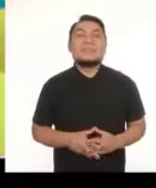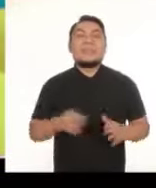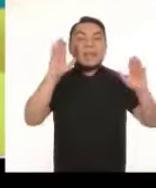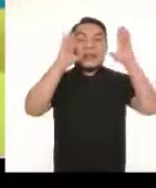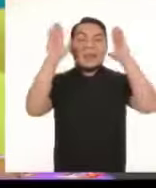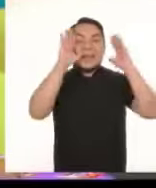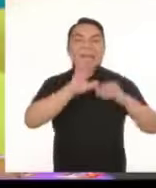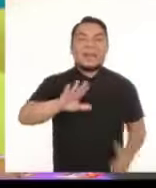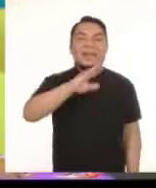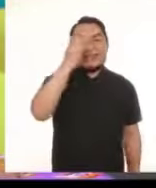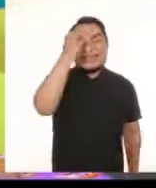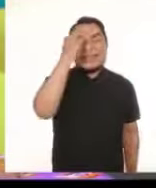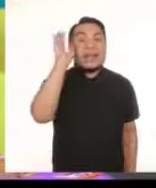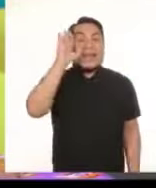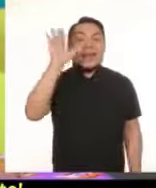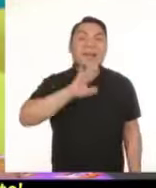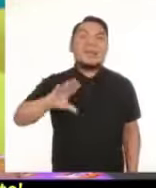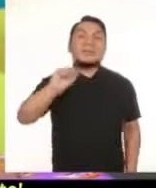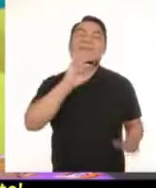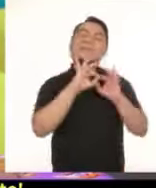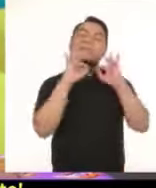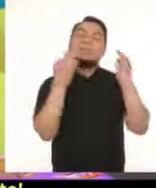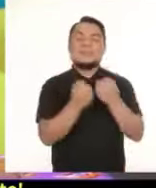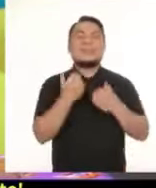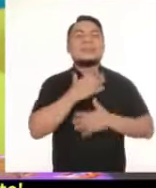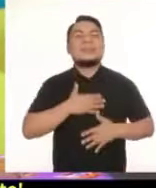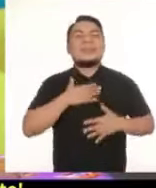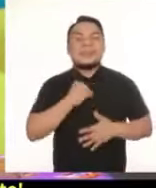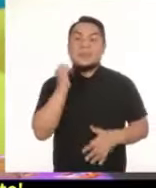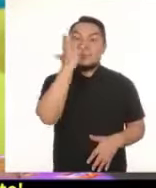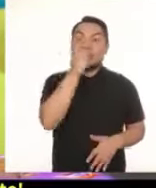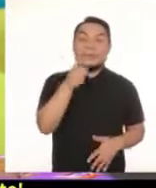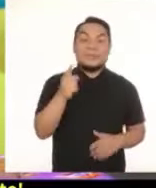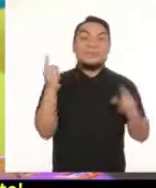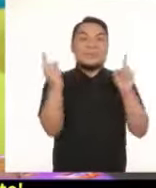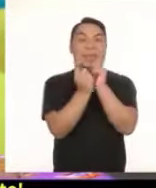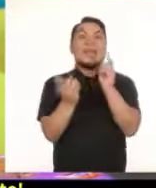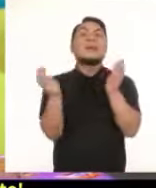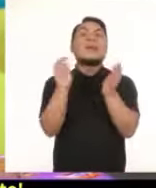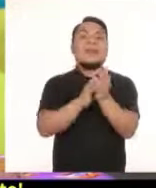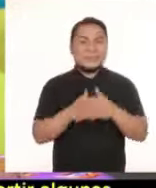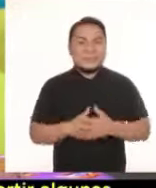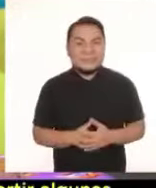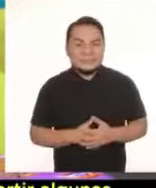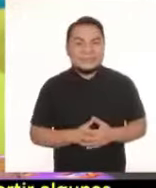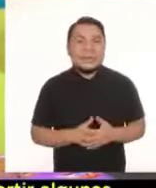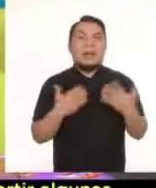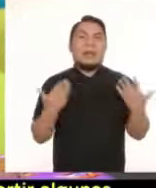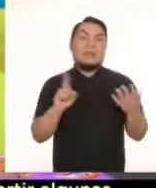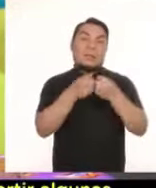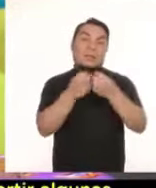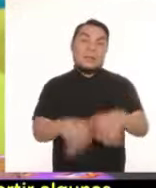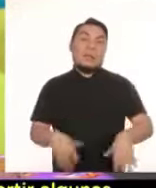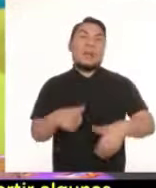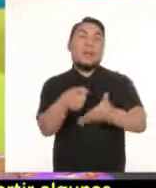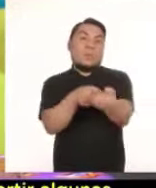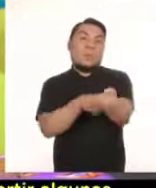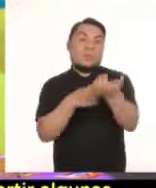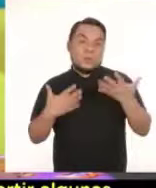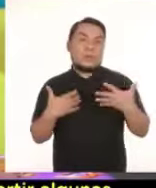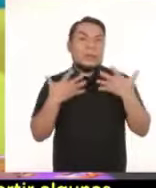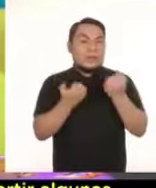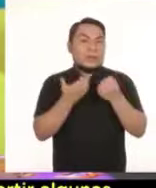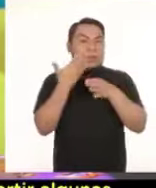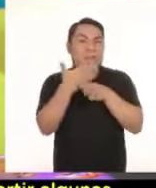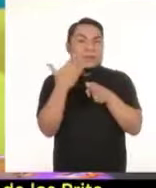¡Ayiyancho, Daniel! ¡Hola, familias! ¡Qué bonito encontrarnos nuevamente! Para no perder la costumbre, les